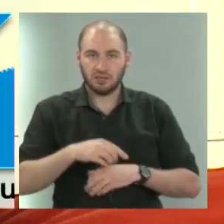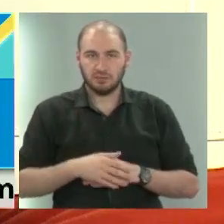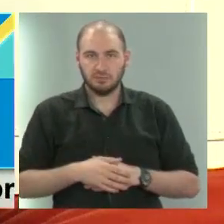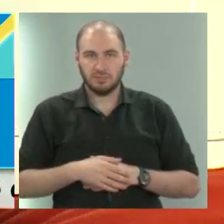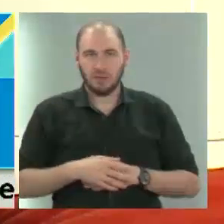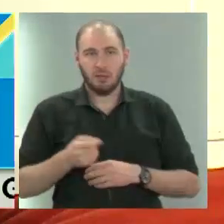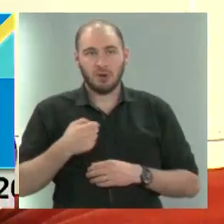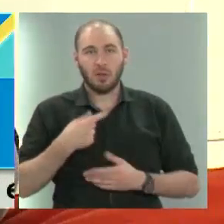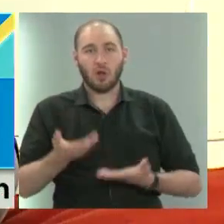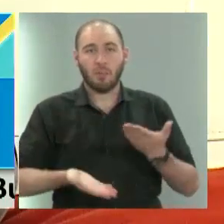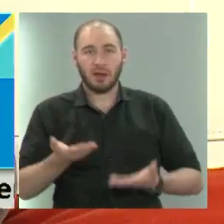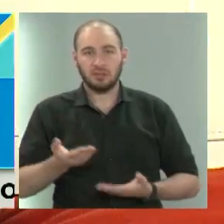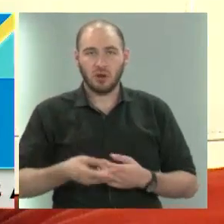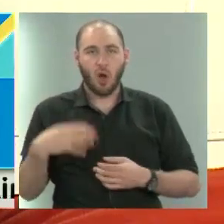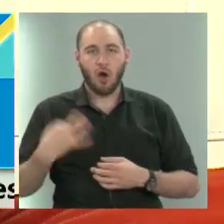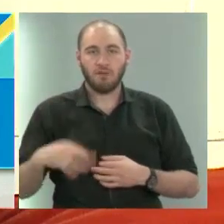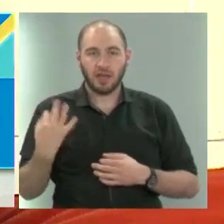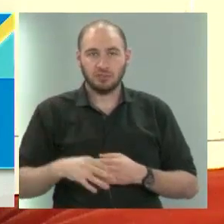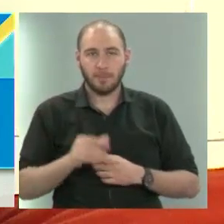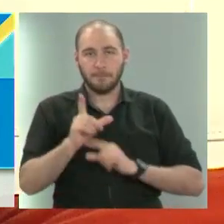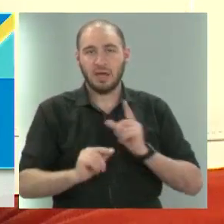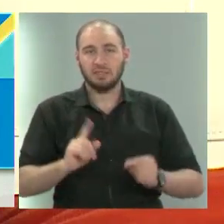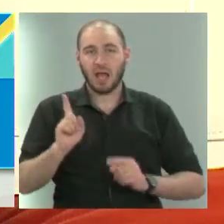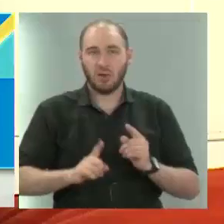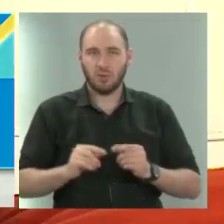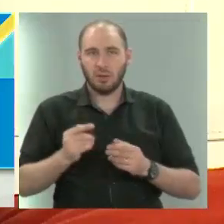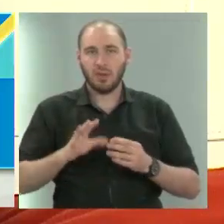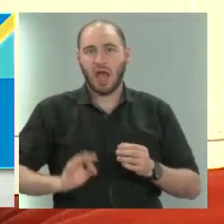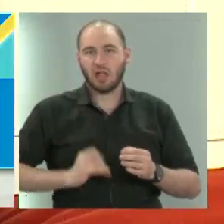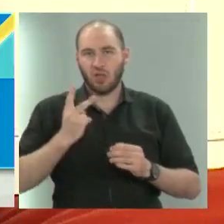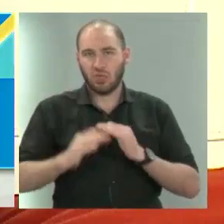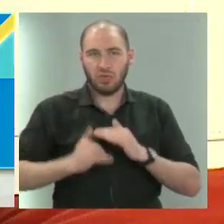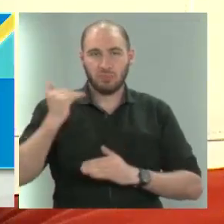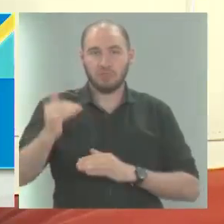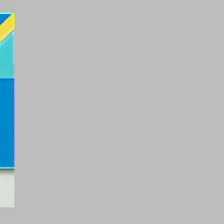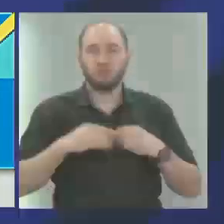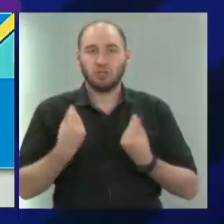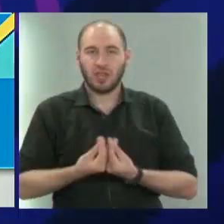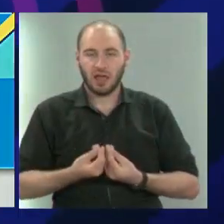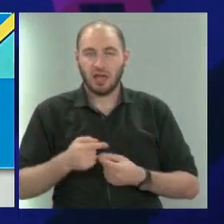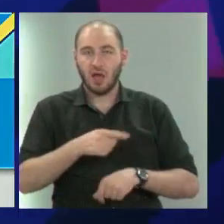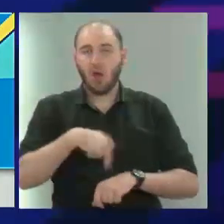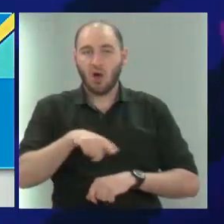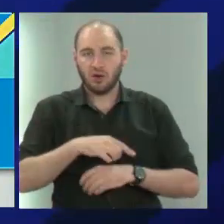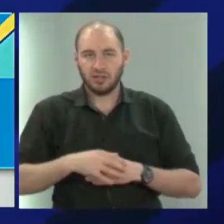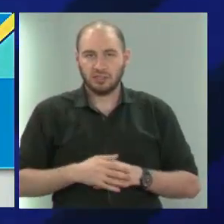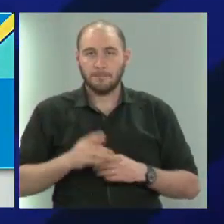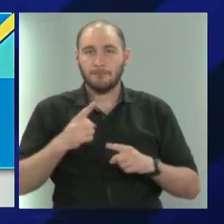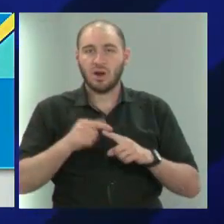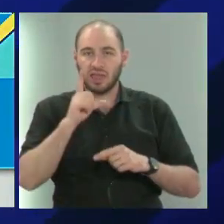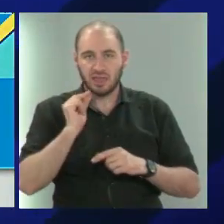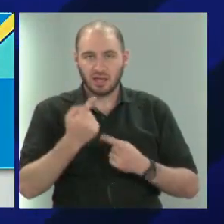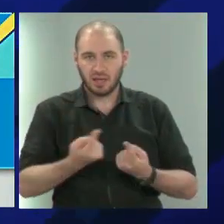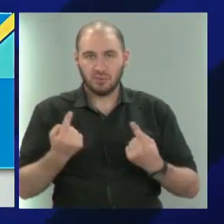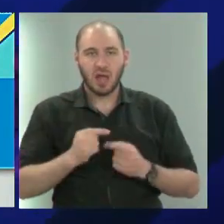que cuando uno mira toda la obligatoriedad, algunos países nos llevan cerca de 2 años, ¿no? Por la cantidad de horas que tienen por día, por